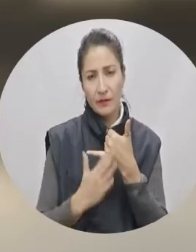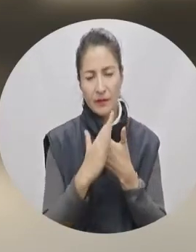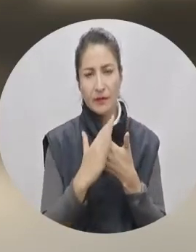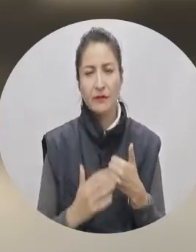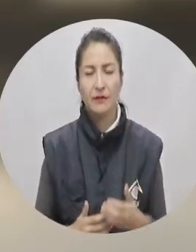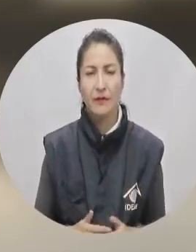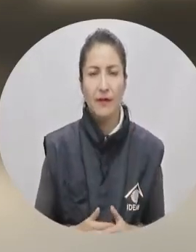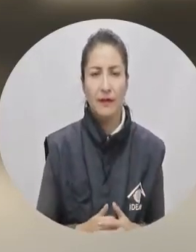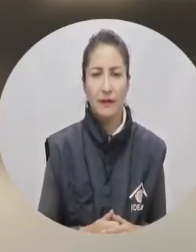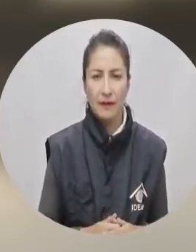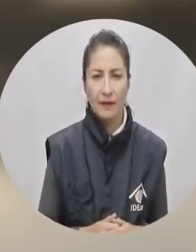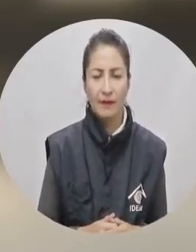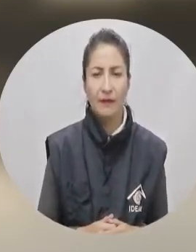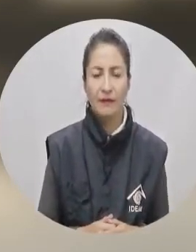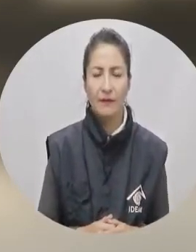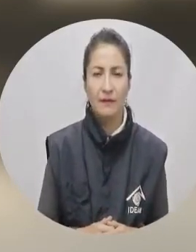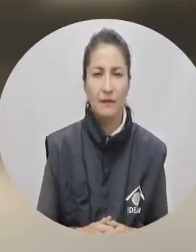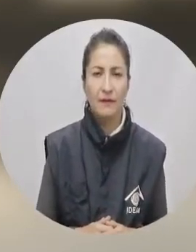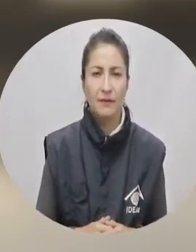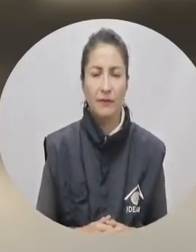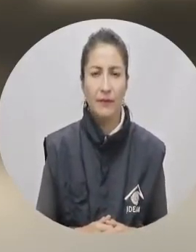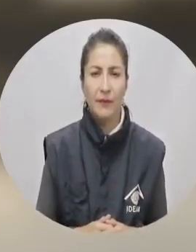Pacífico.